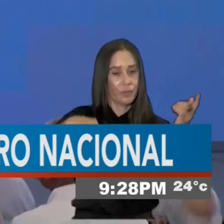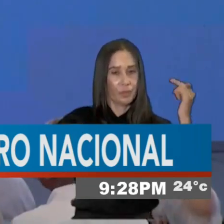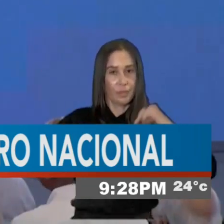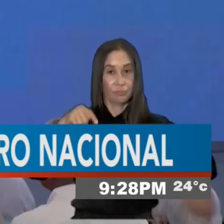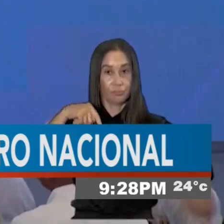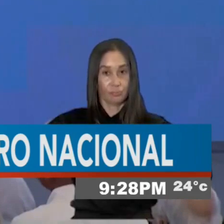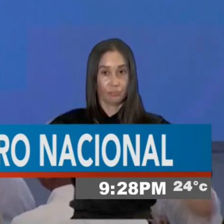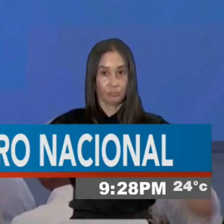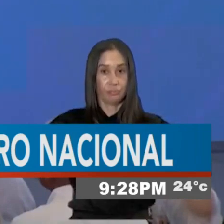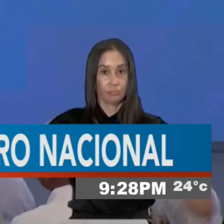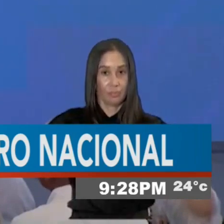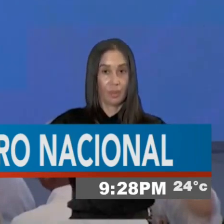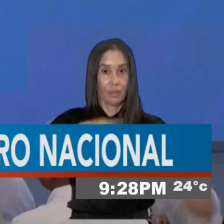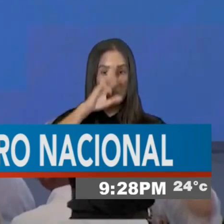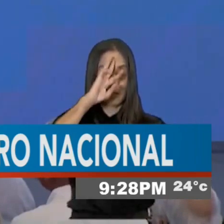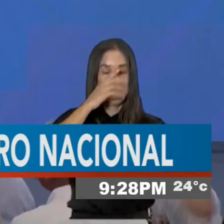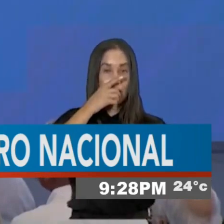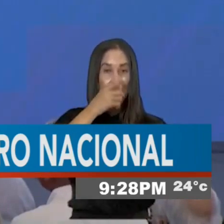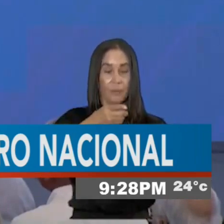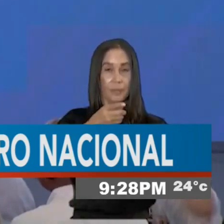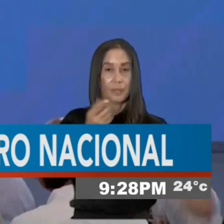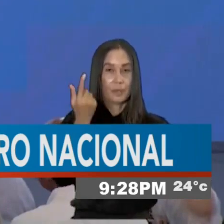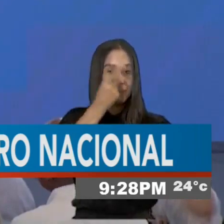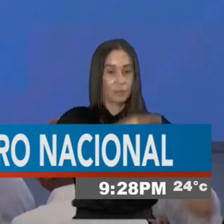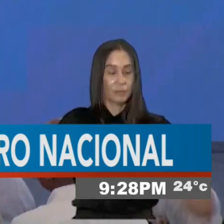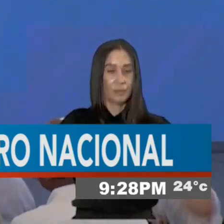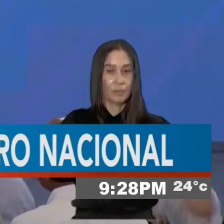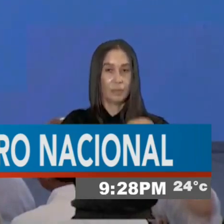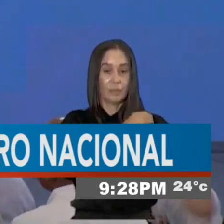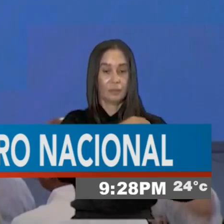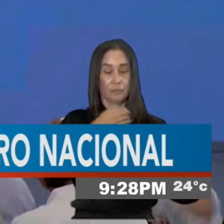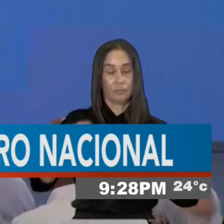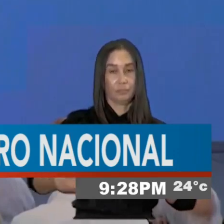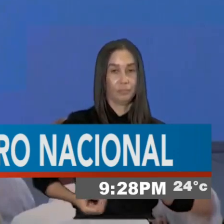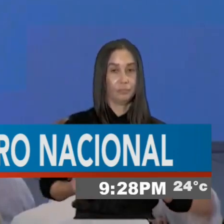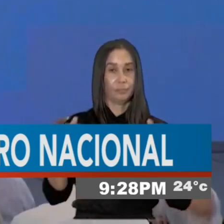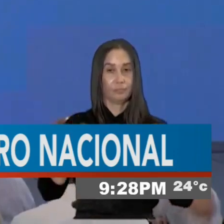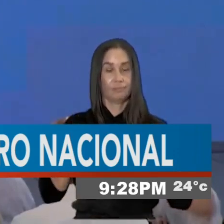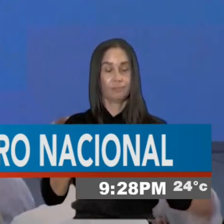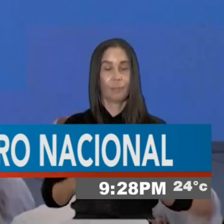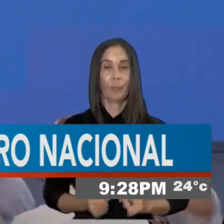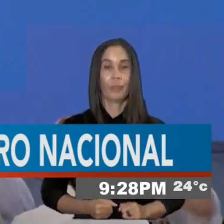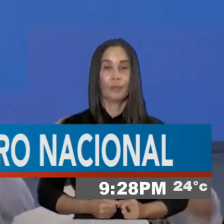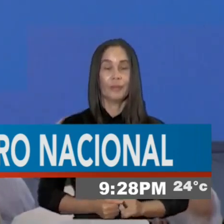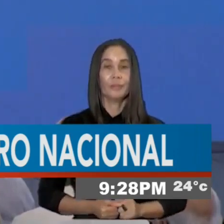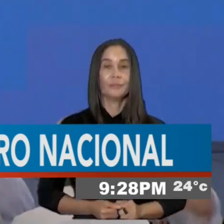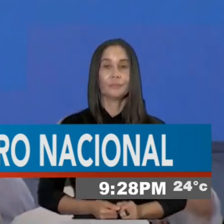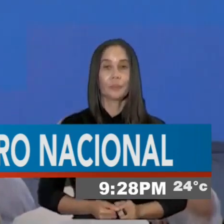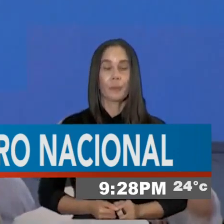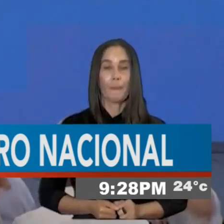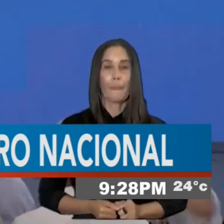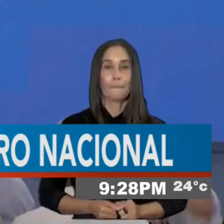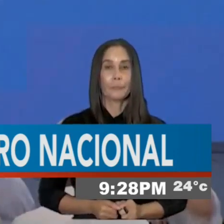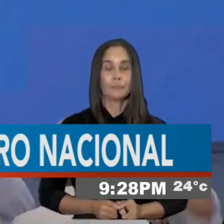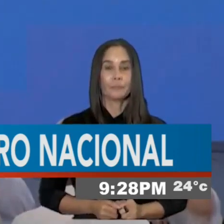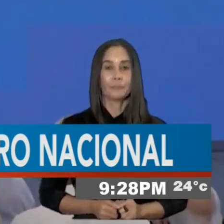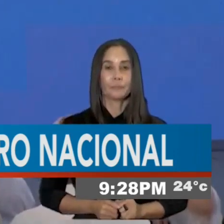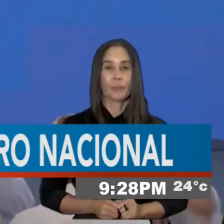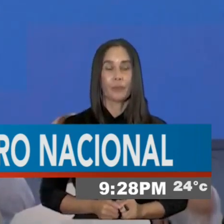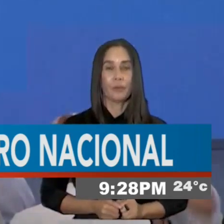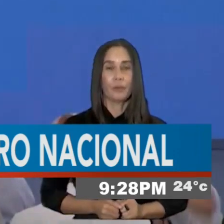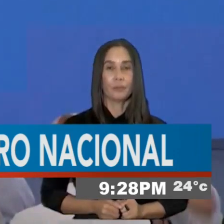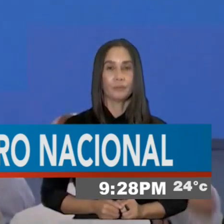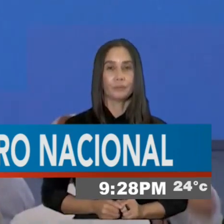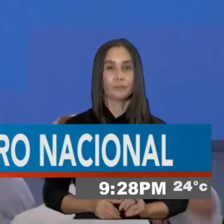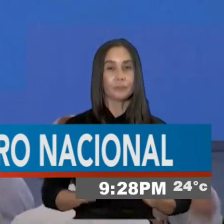personalidades que ameritan también que estén presentes. O sea, nadie conoce que